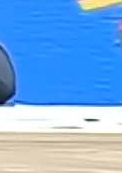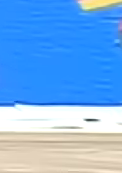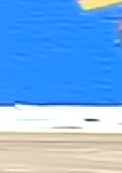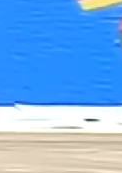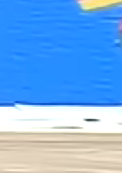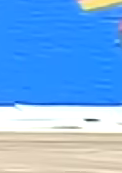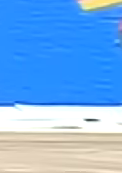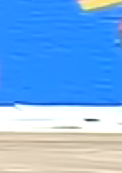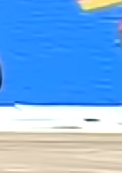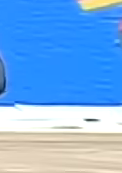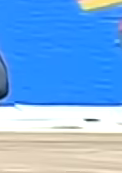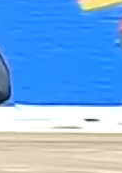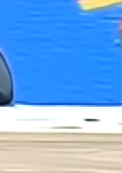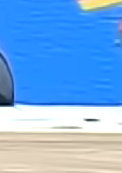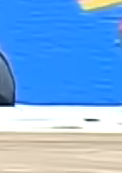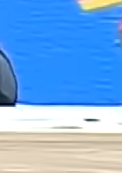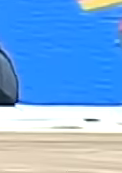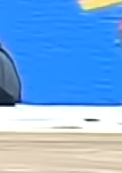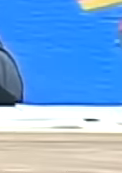fraudes electorales